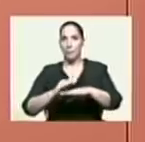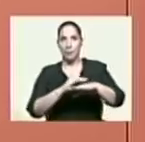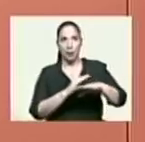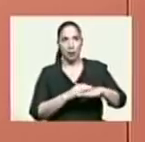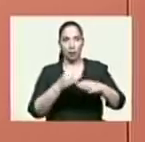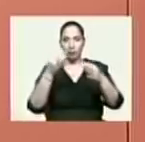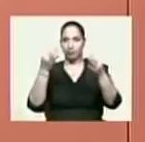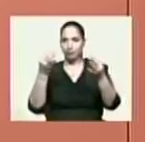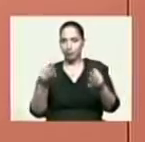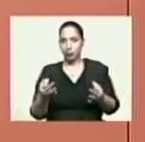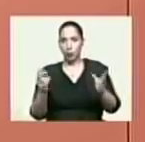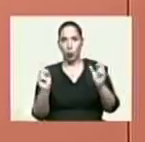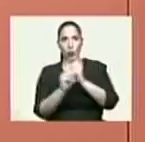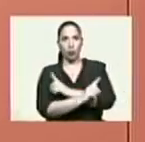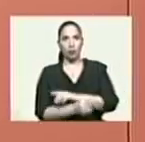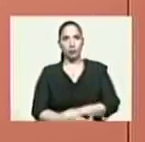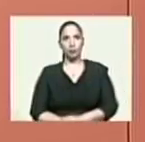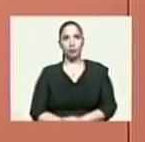lo contrario.